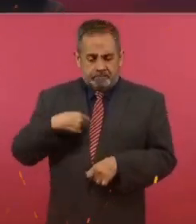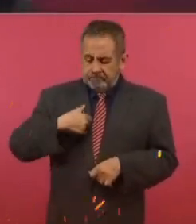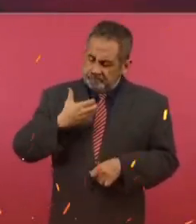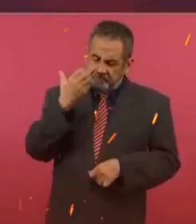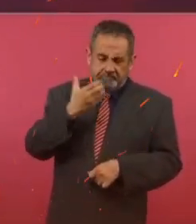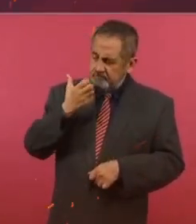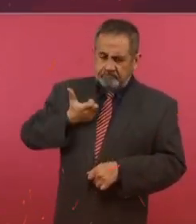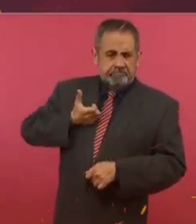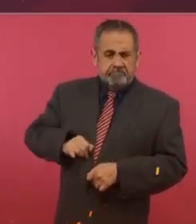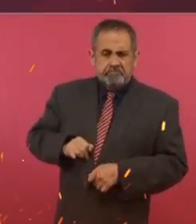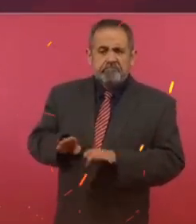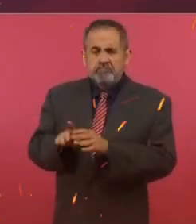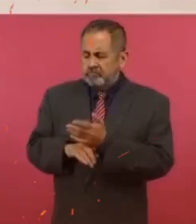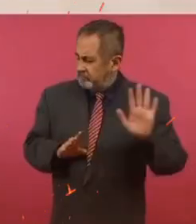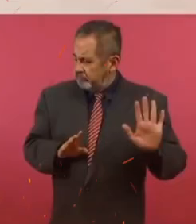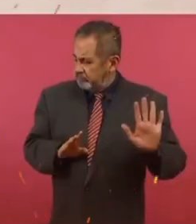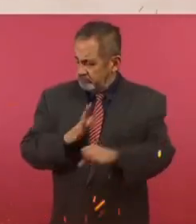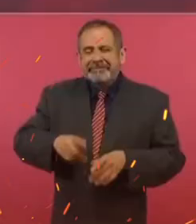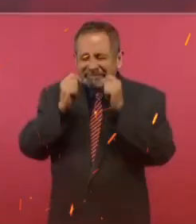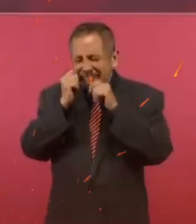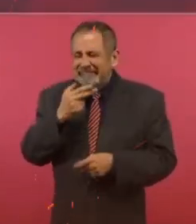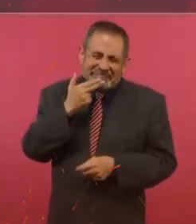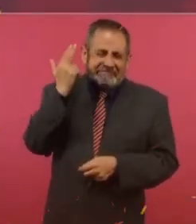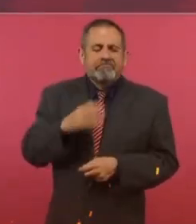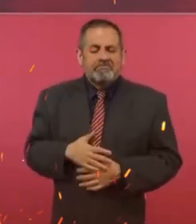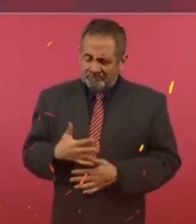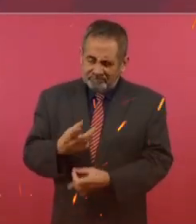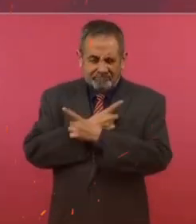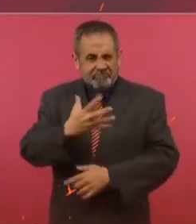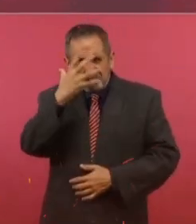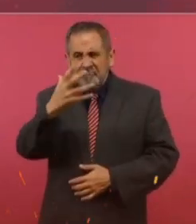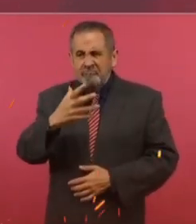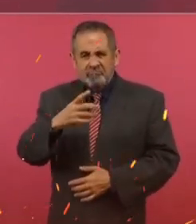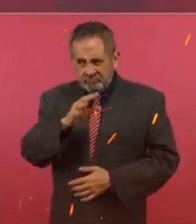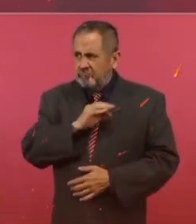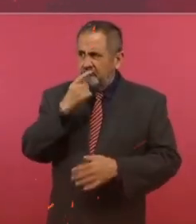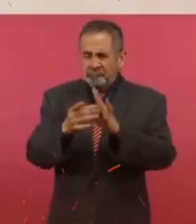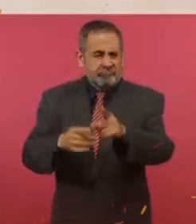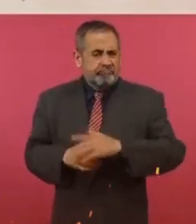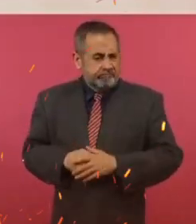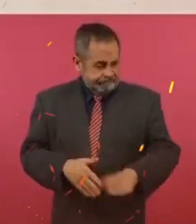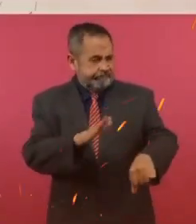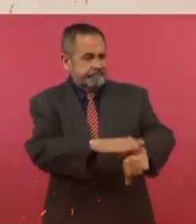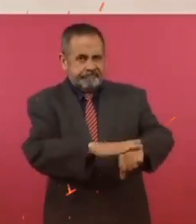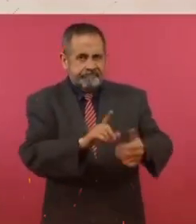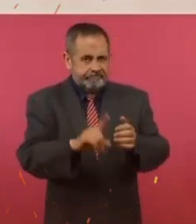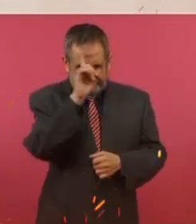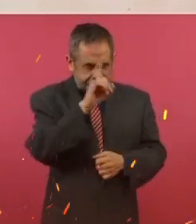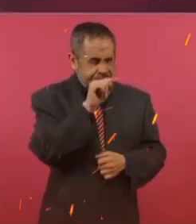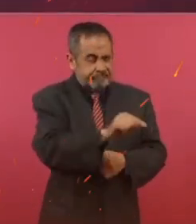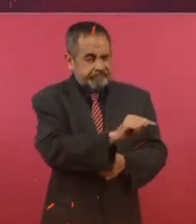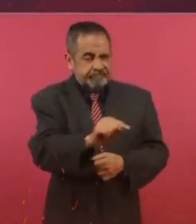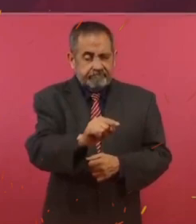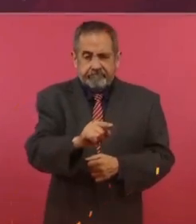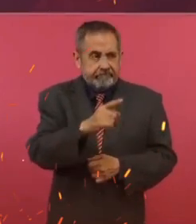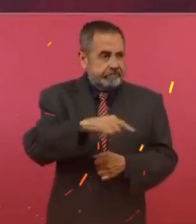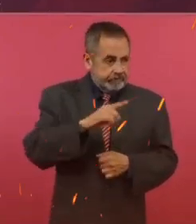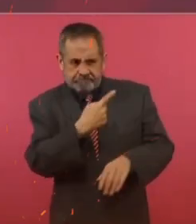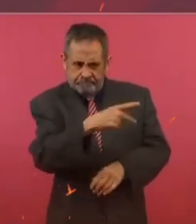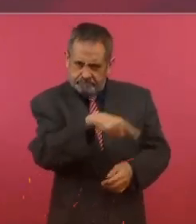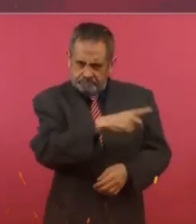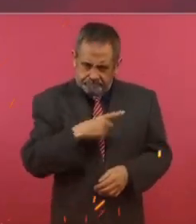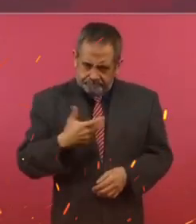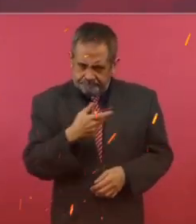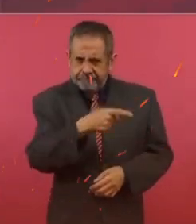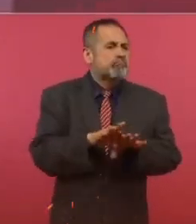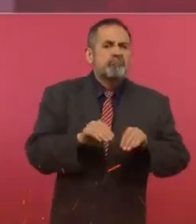conservé inalterable mis principios. Tengo autoridad moral. Y sí los exhorto a que hagan una reflexión